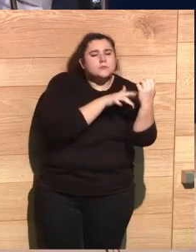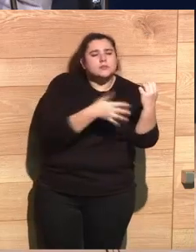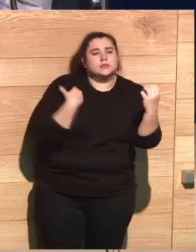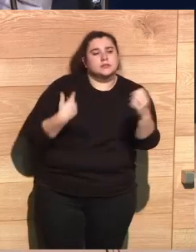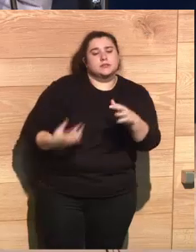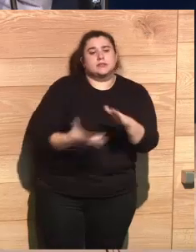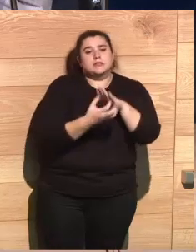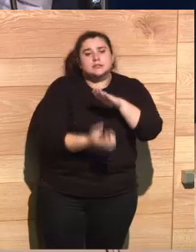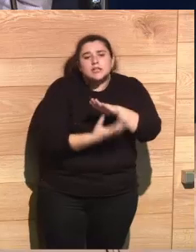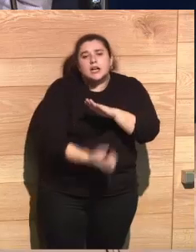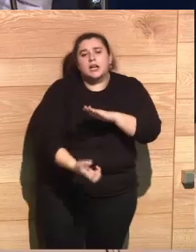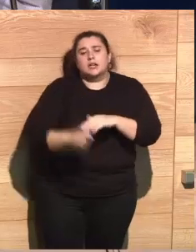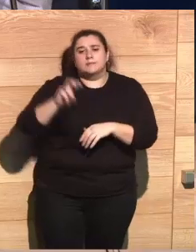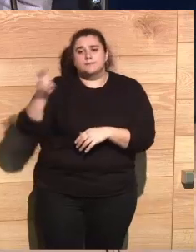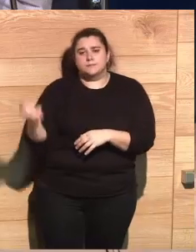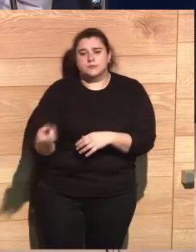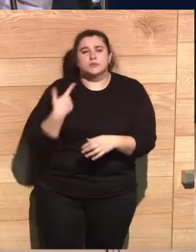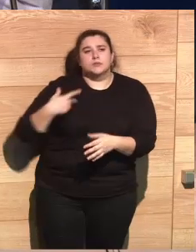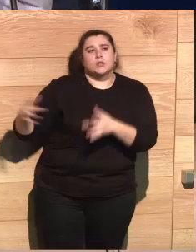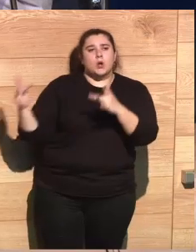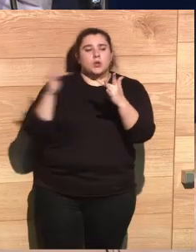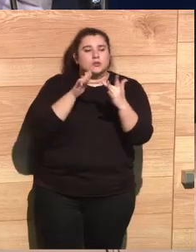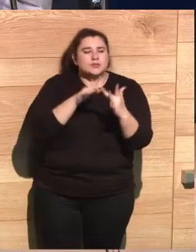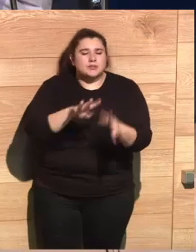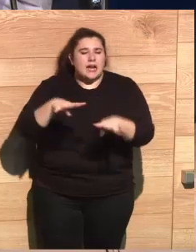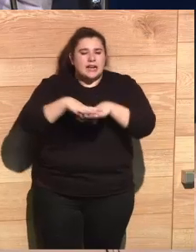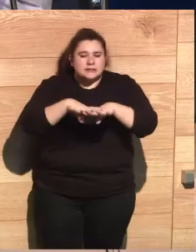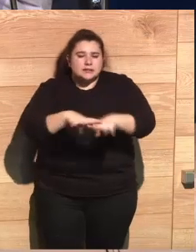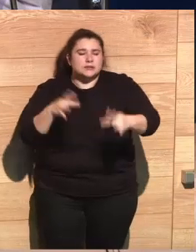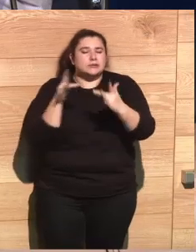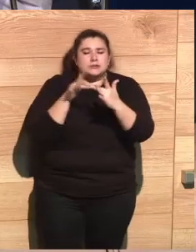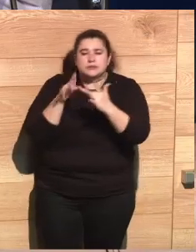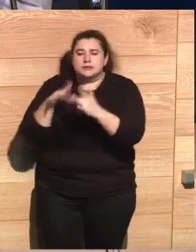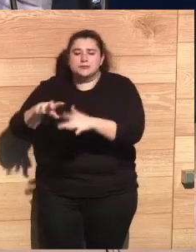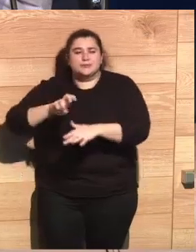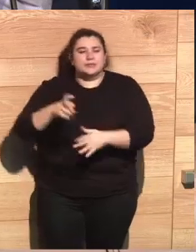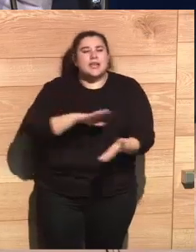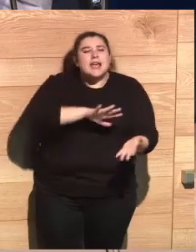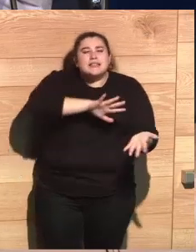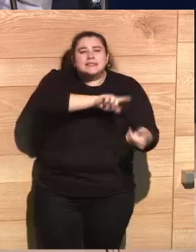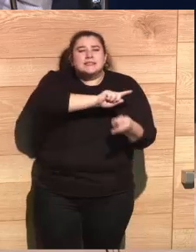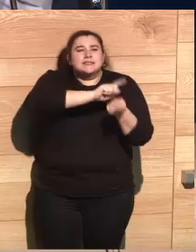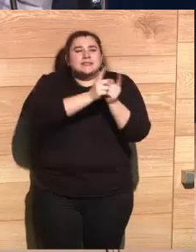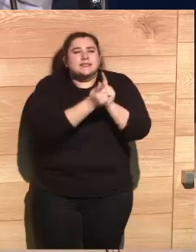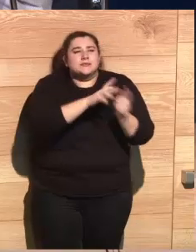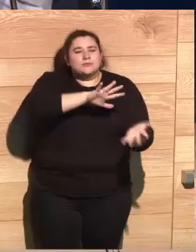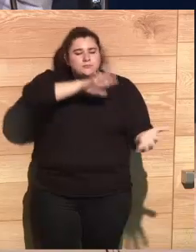puedes descargar, que pueden crear mundos en 3D, que están conectados a redes, con los que todo el mundo puede... El cambio ha